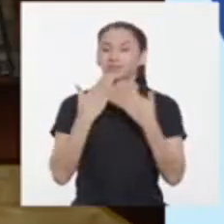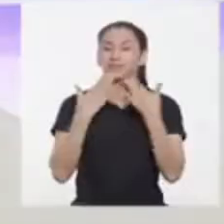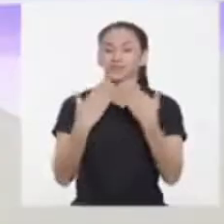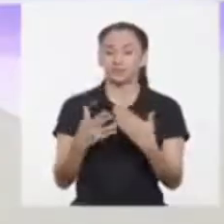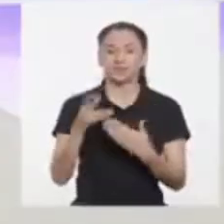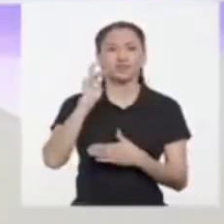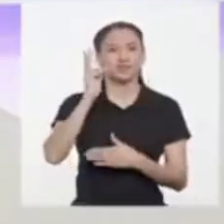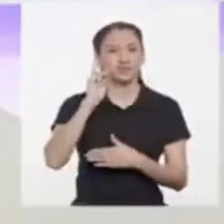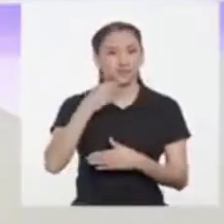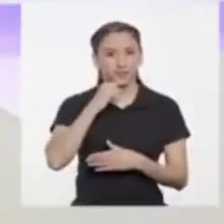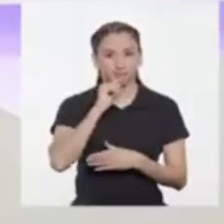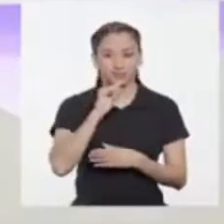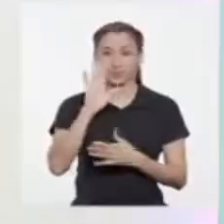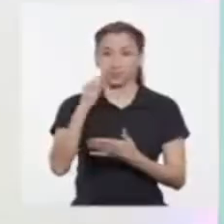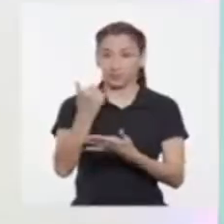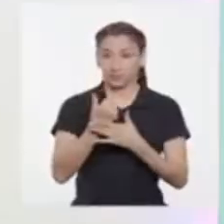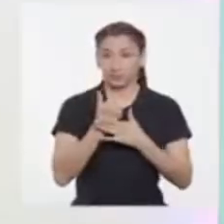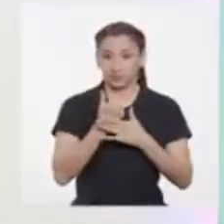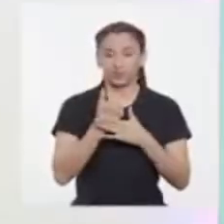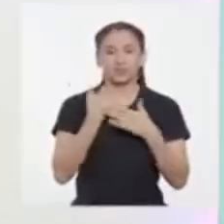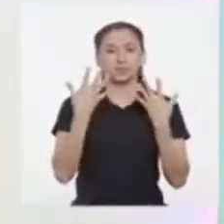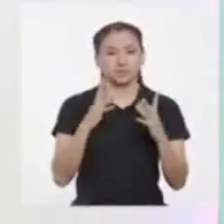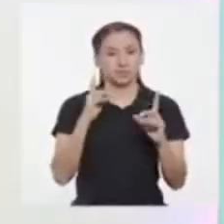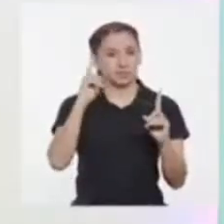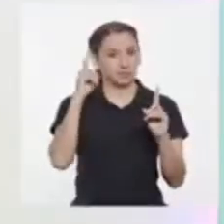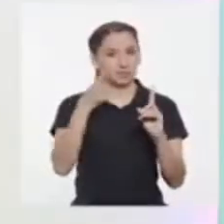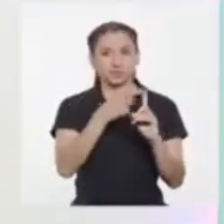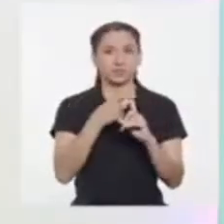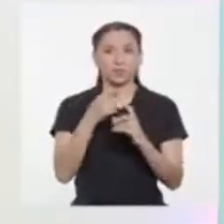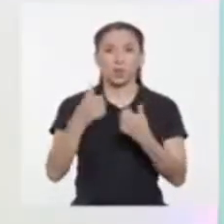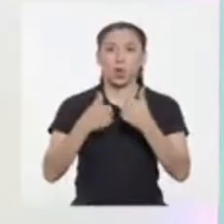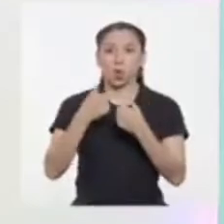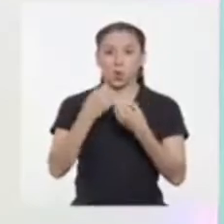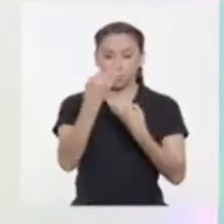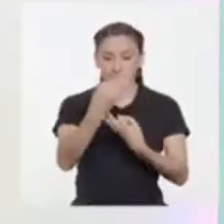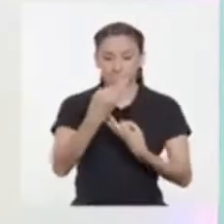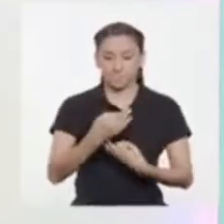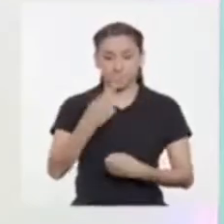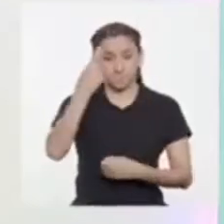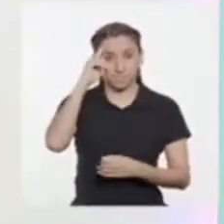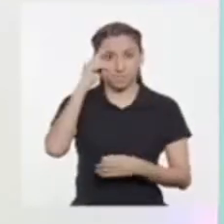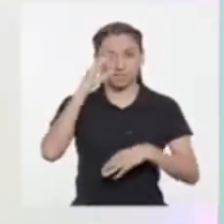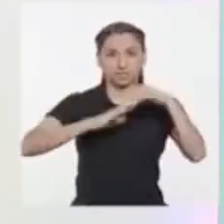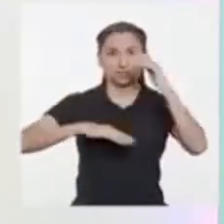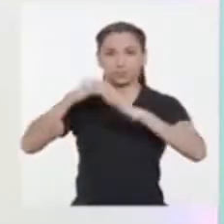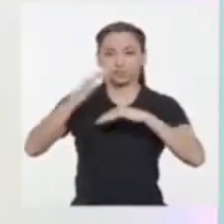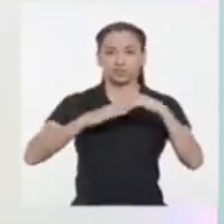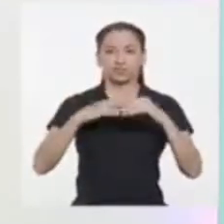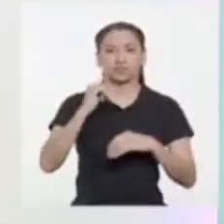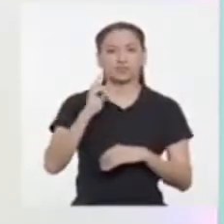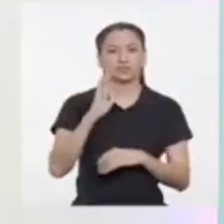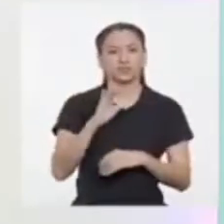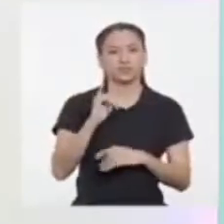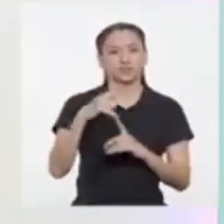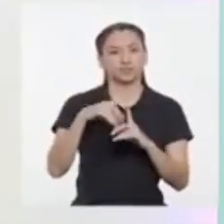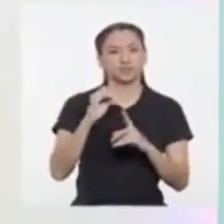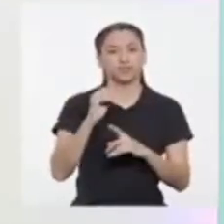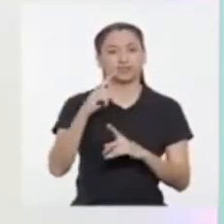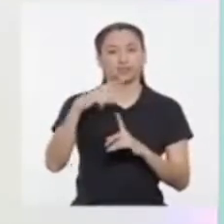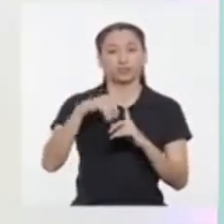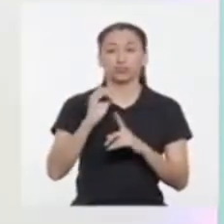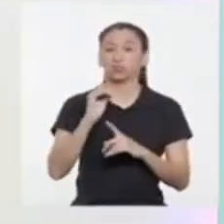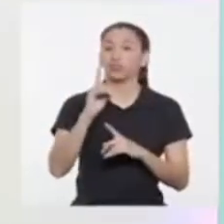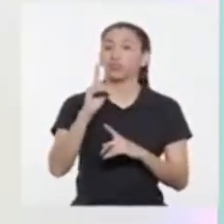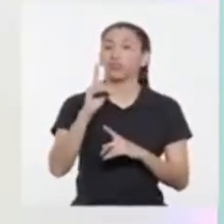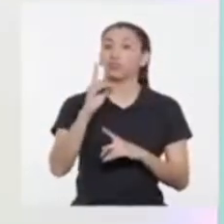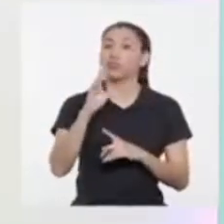bien. Gracias, profesora. Con su ayuda vamos a determinar cuál es el presupuesto para construir fitotoldos para el manejo y control